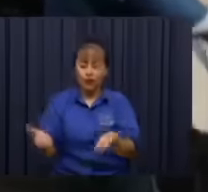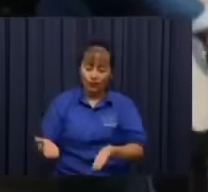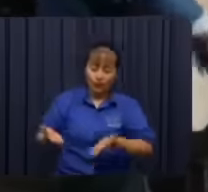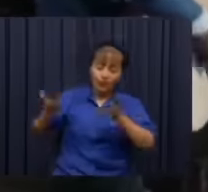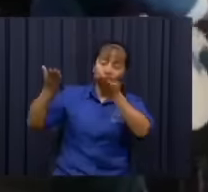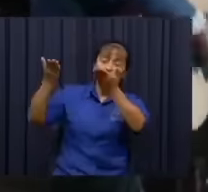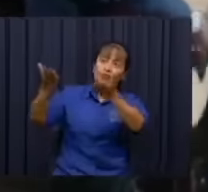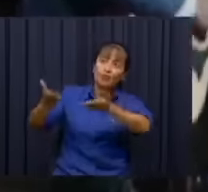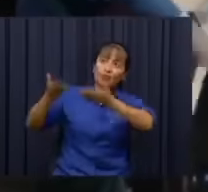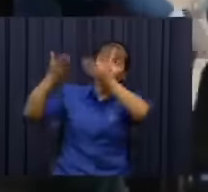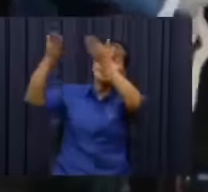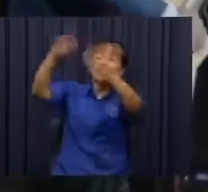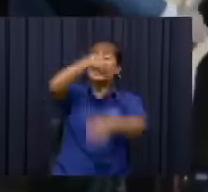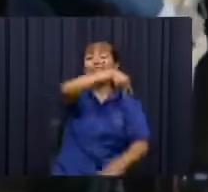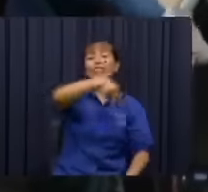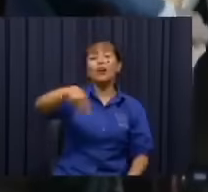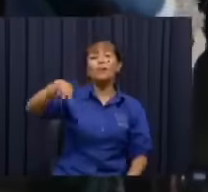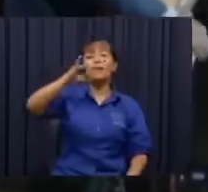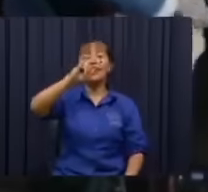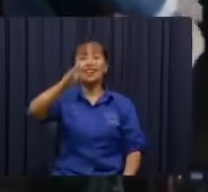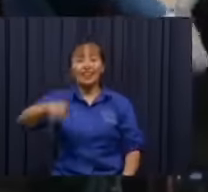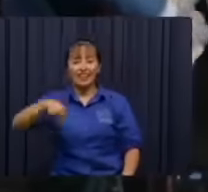Hoy levanto,